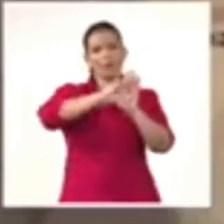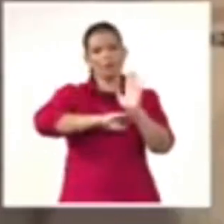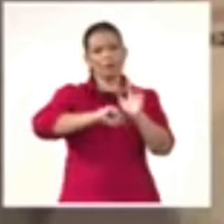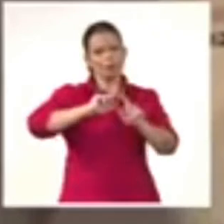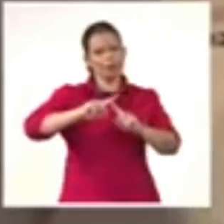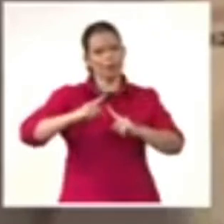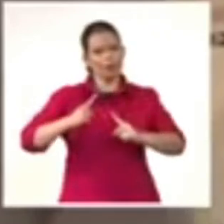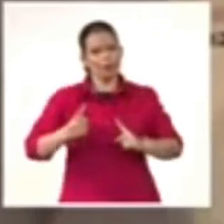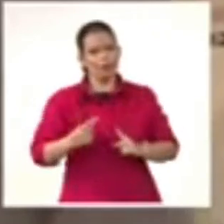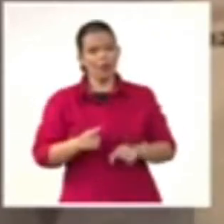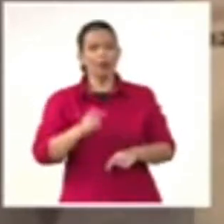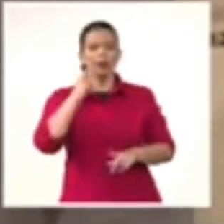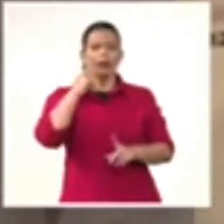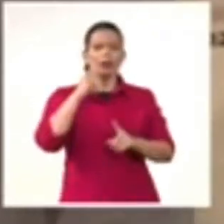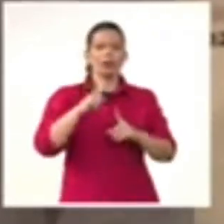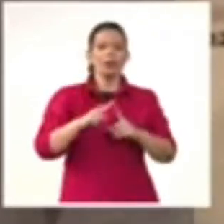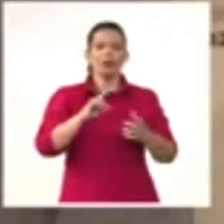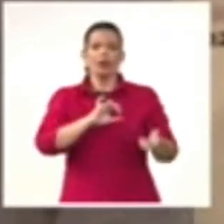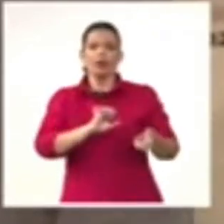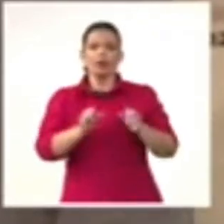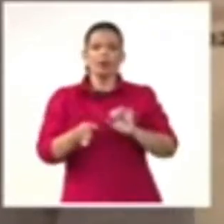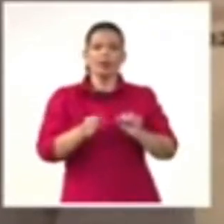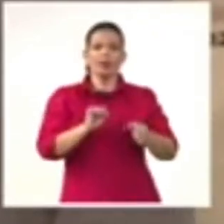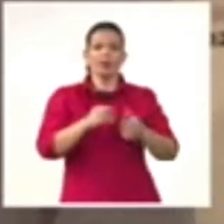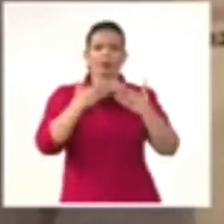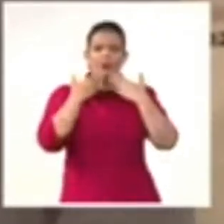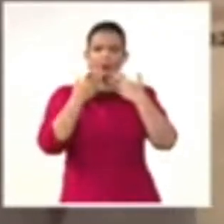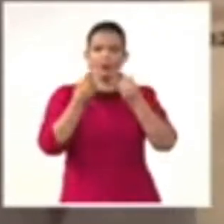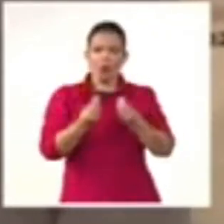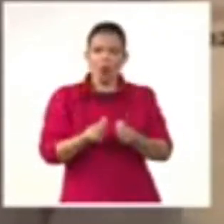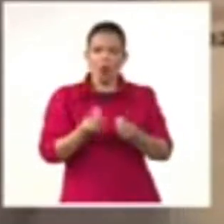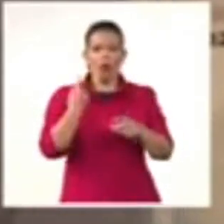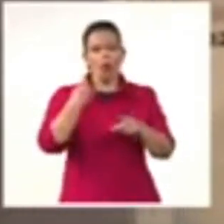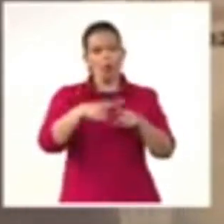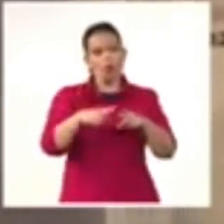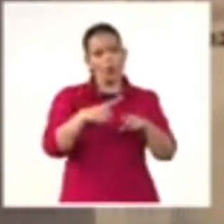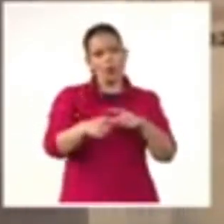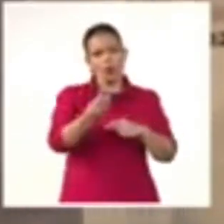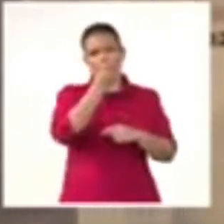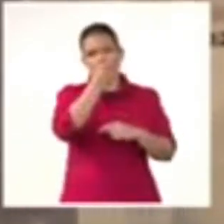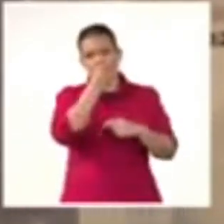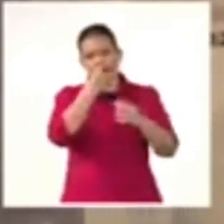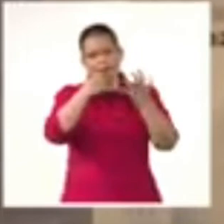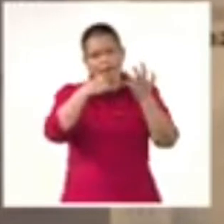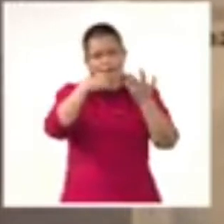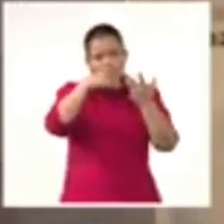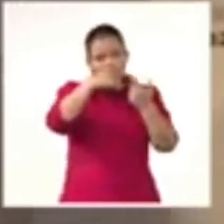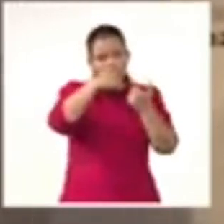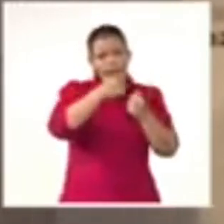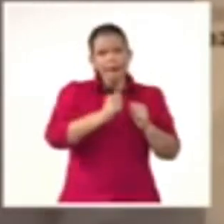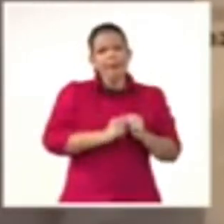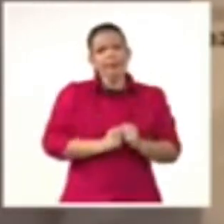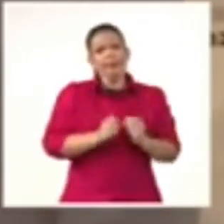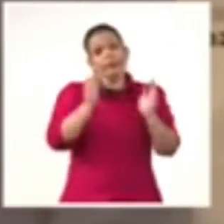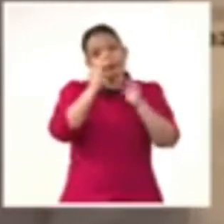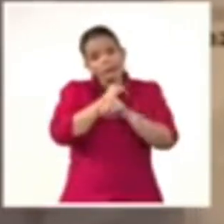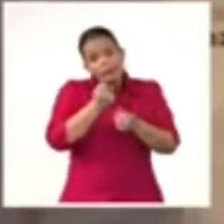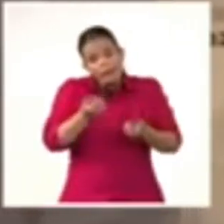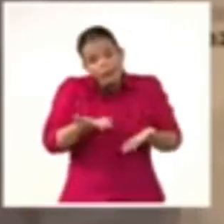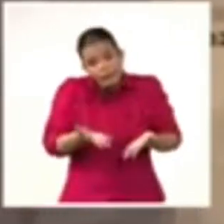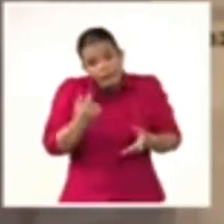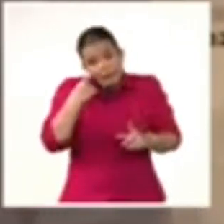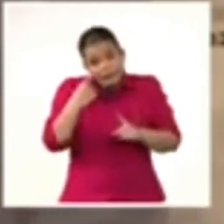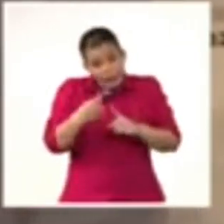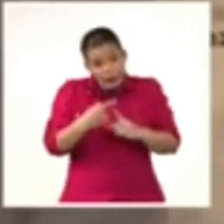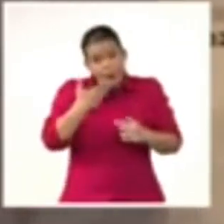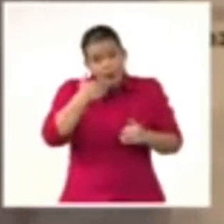tiempo posible abastecimientos y recursos financieros de los que hoy carecemos. En las próximas semanas